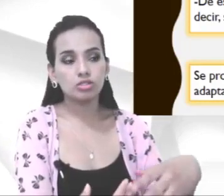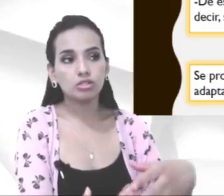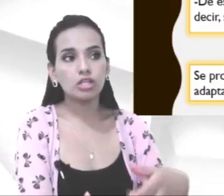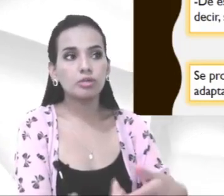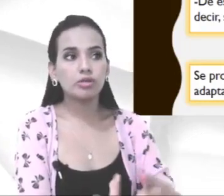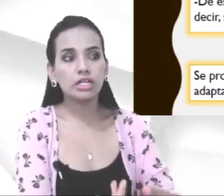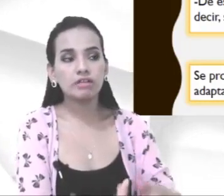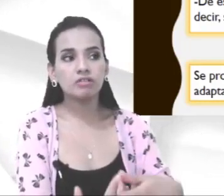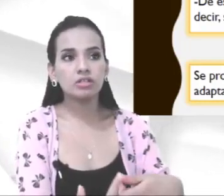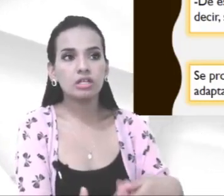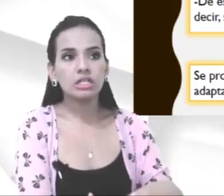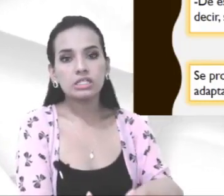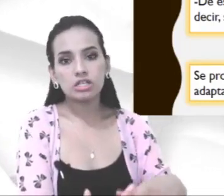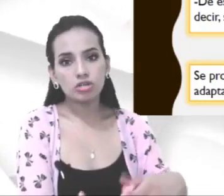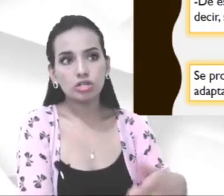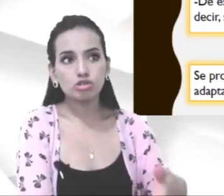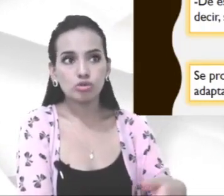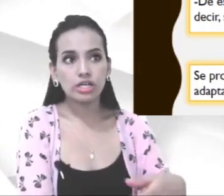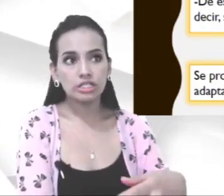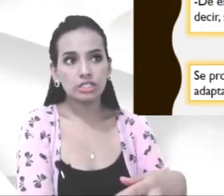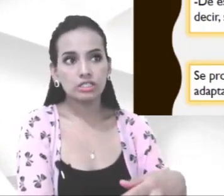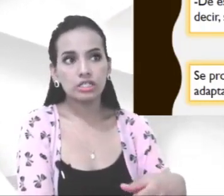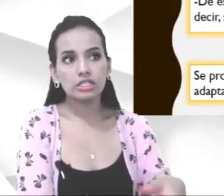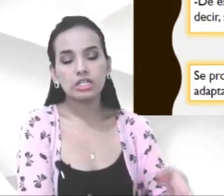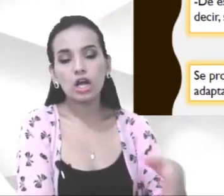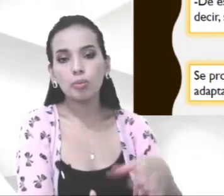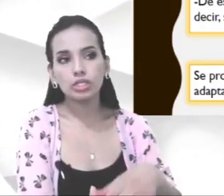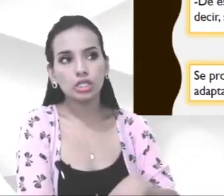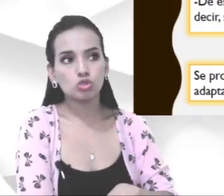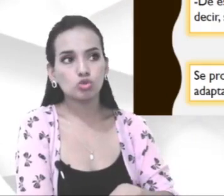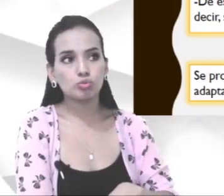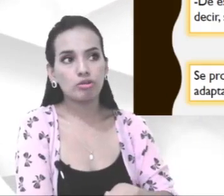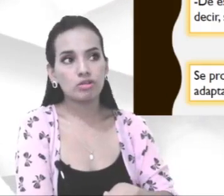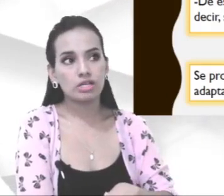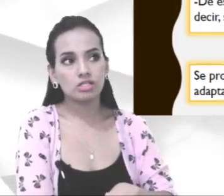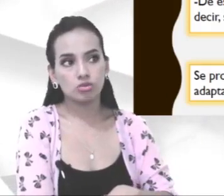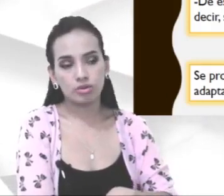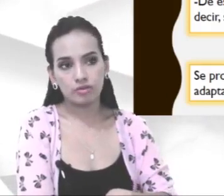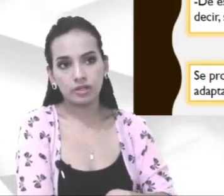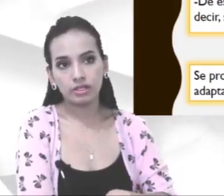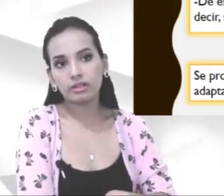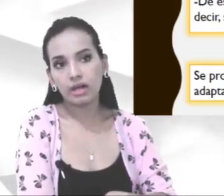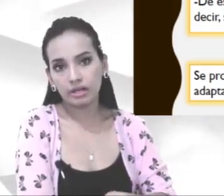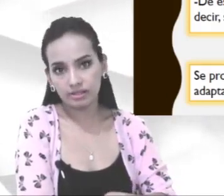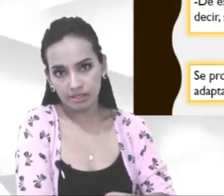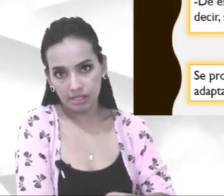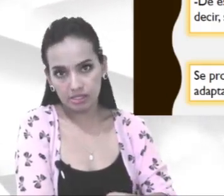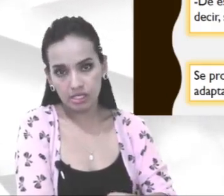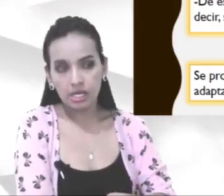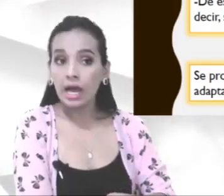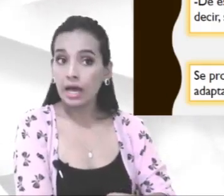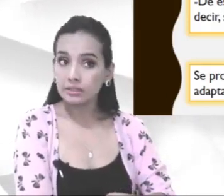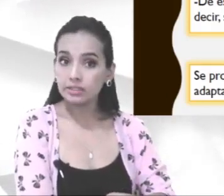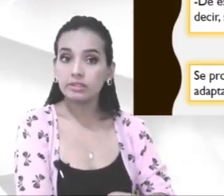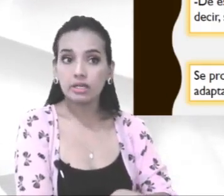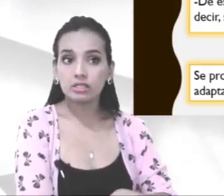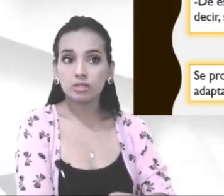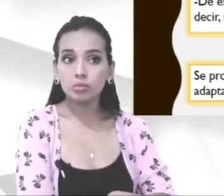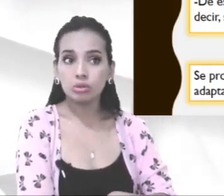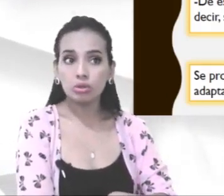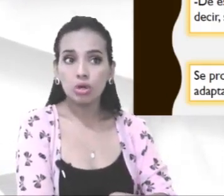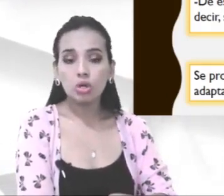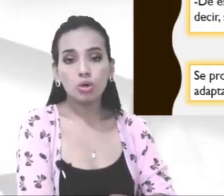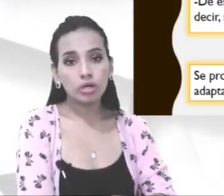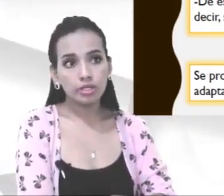a condiciones del medio en el que viven desarrollando sus características que aumentan sus probabilidades de sobrevivir y dejar descendencia así de